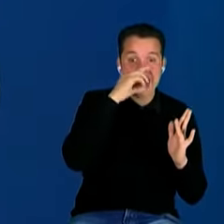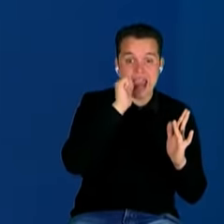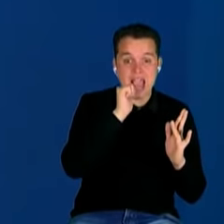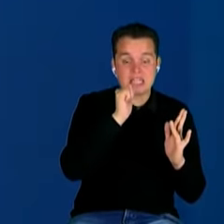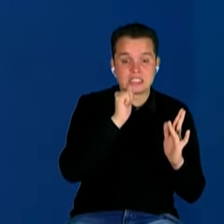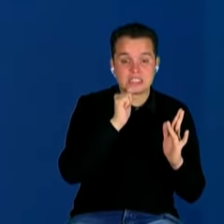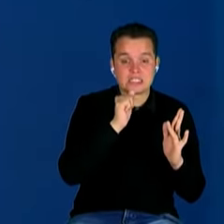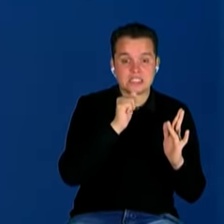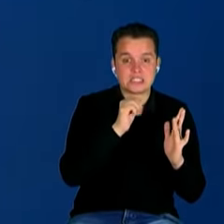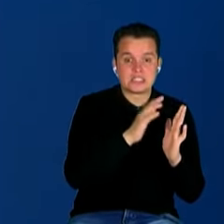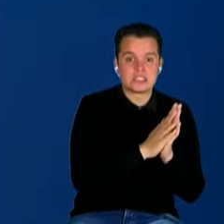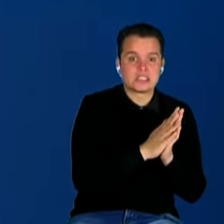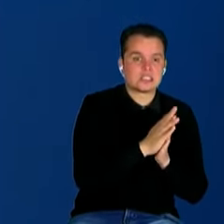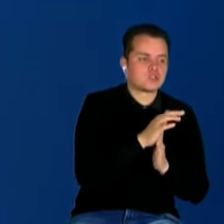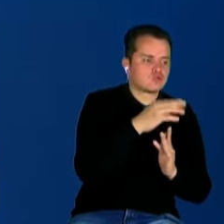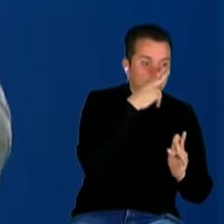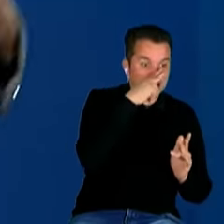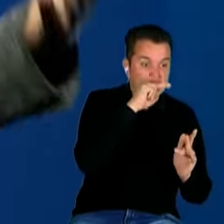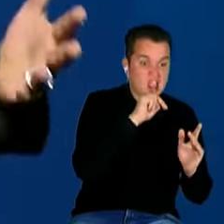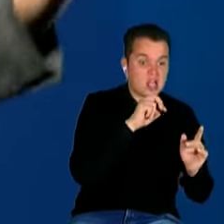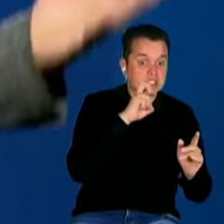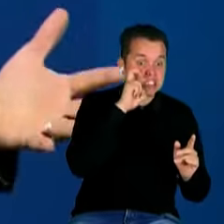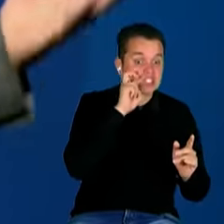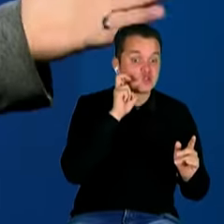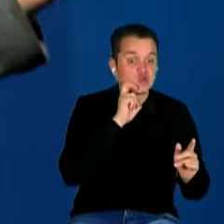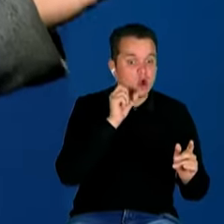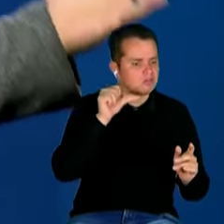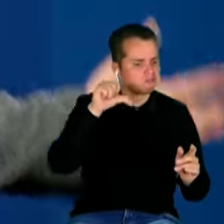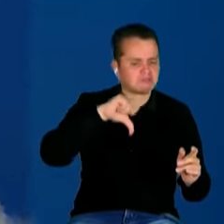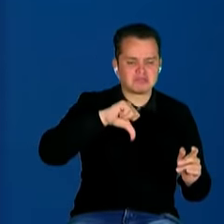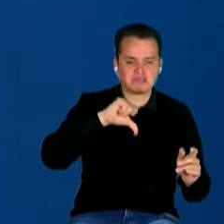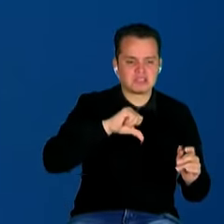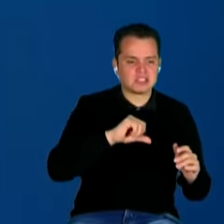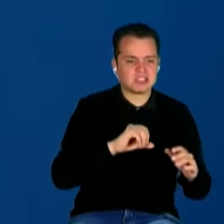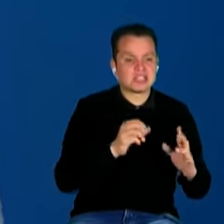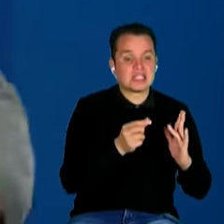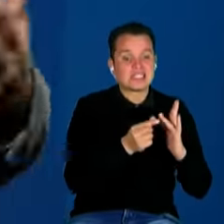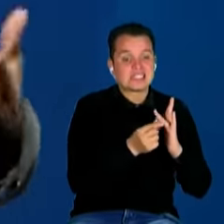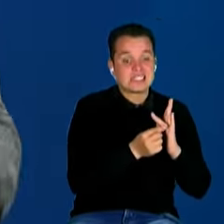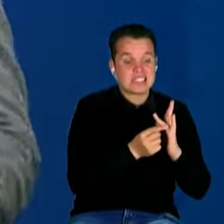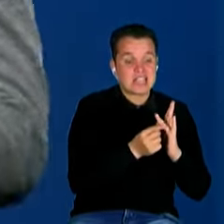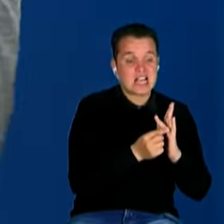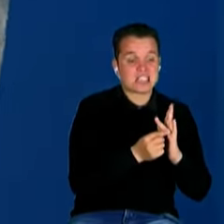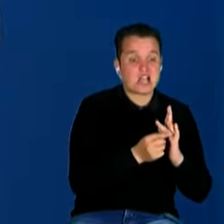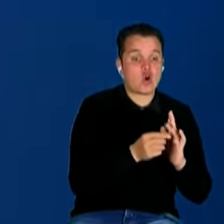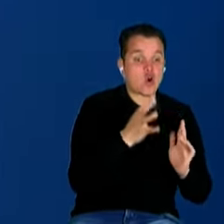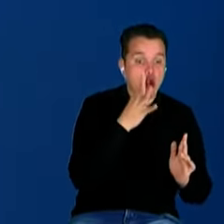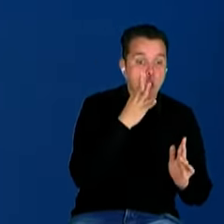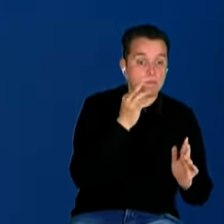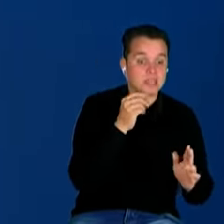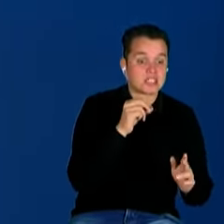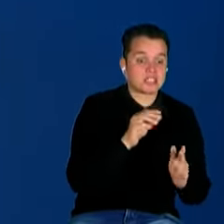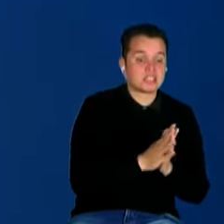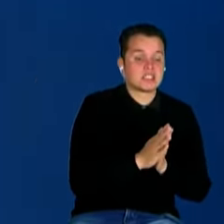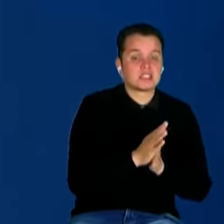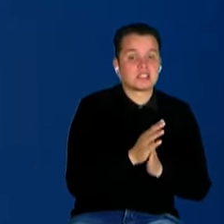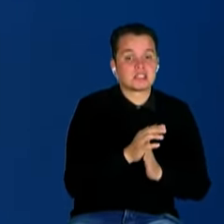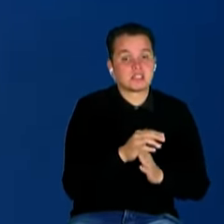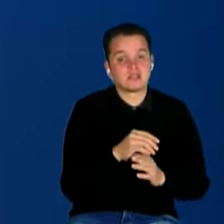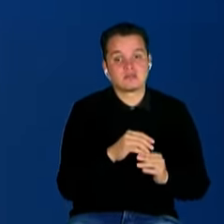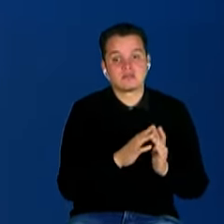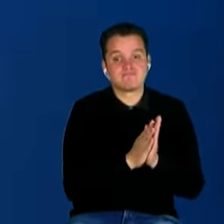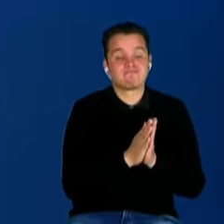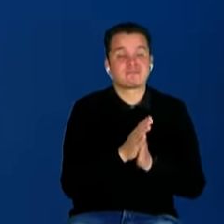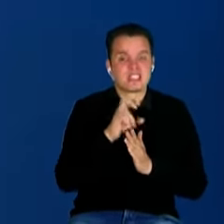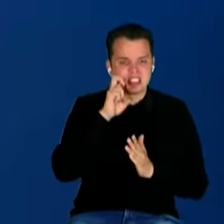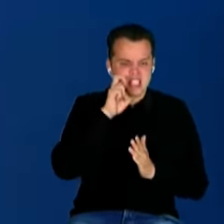a su propio papá. Casi se casan con unos hombres homosexuales. Su mujer convertida en una estatua de sal.